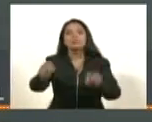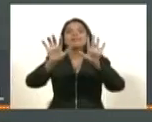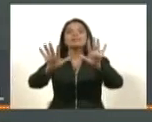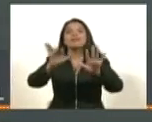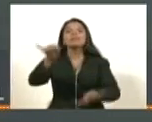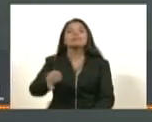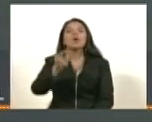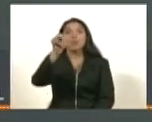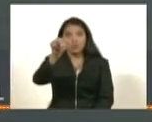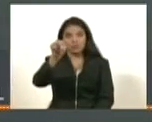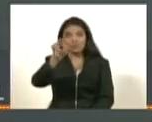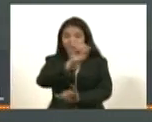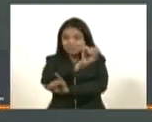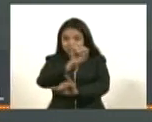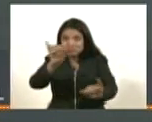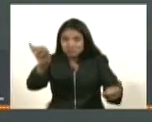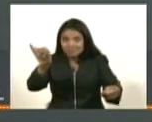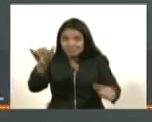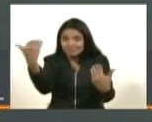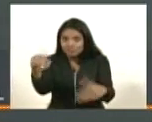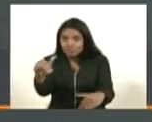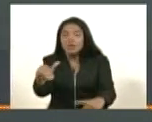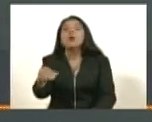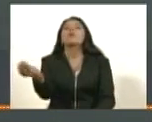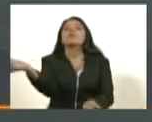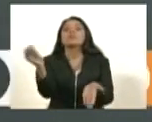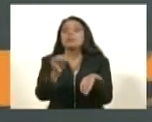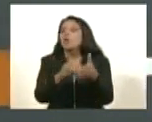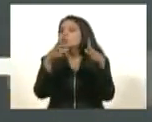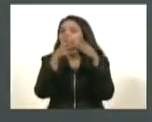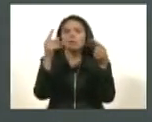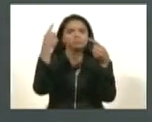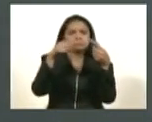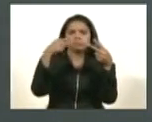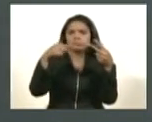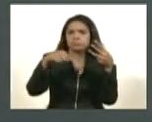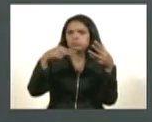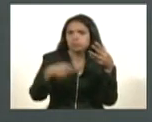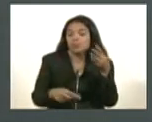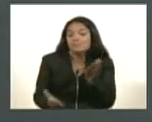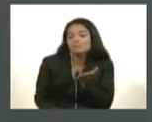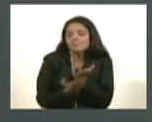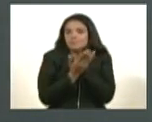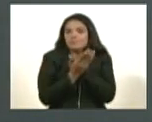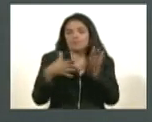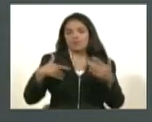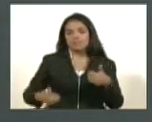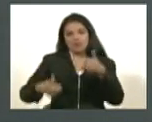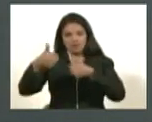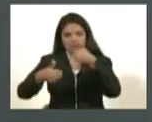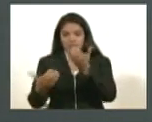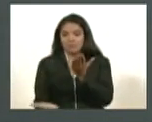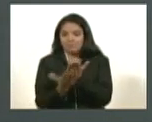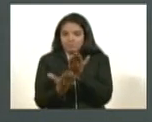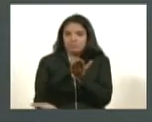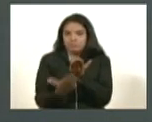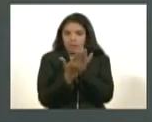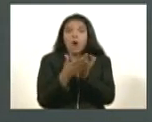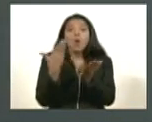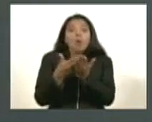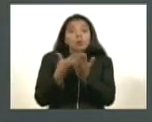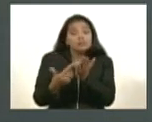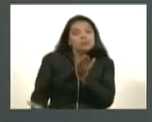junio. Una vez más, todos los recaudos que respaldan la postulación, es decir, la constancia